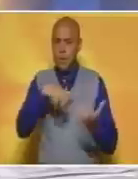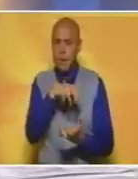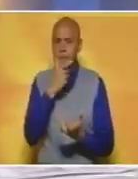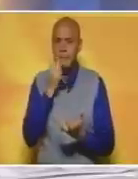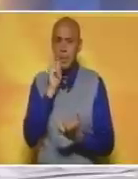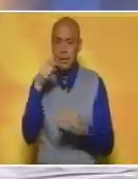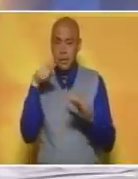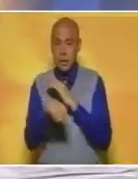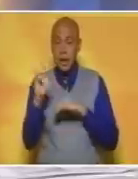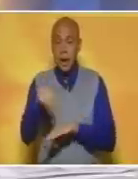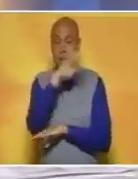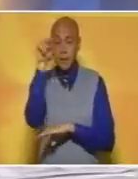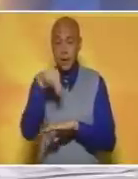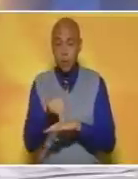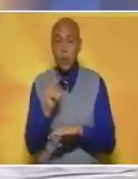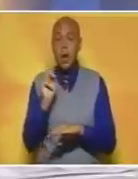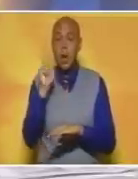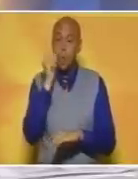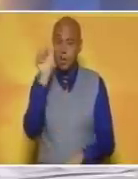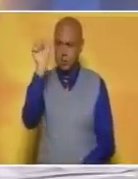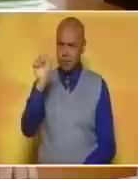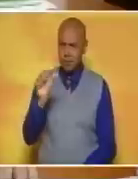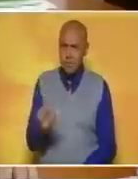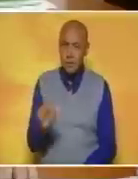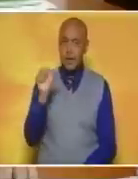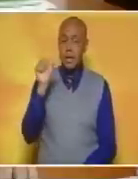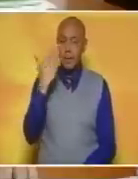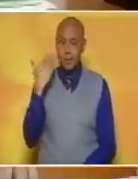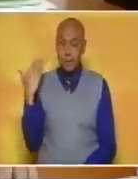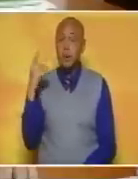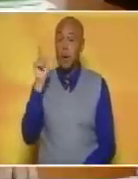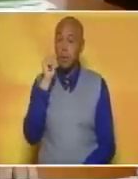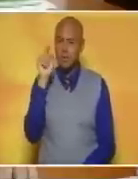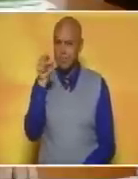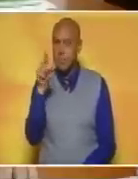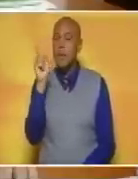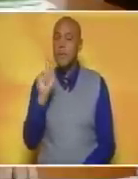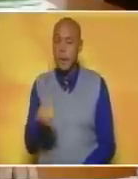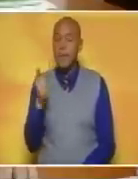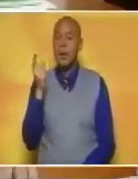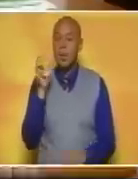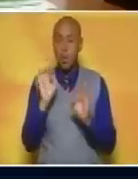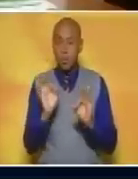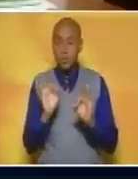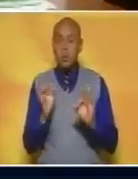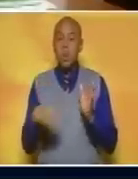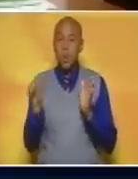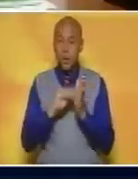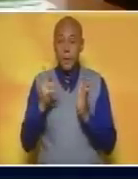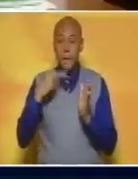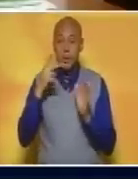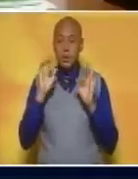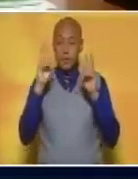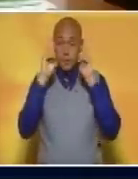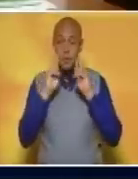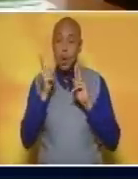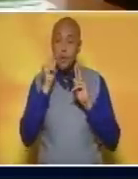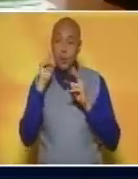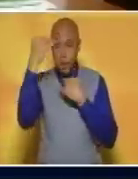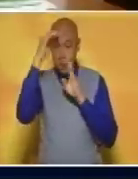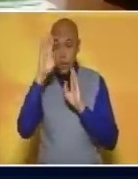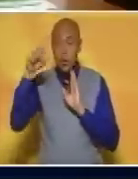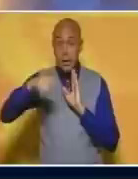han registrado dentro de la Asamblea Nacional. Amengual considera necesario hacer nuevamente políticas de altura en el país para que se atiendan las